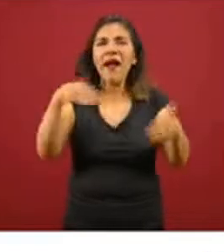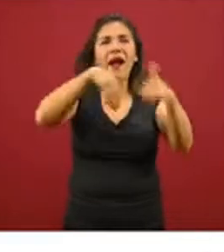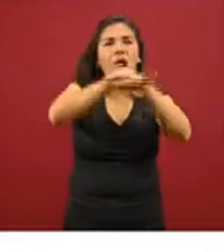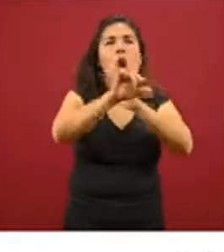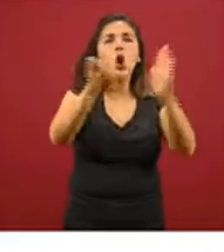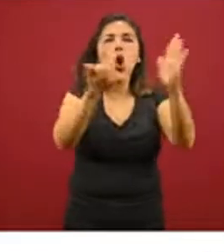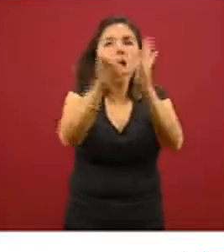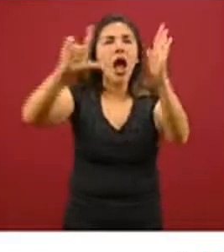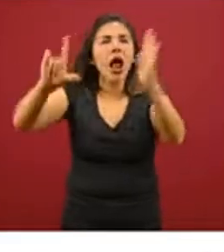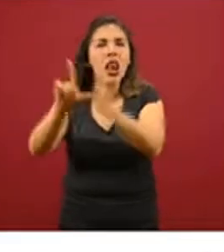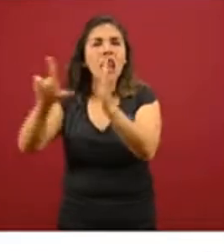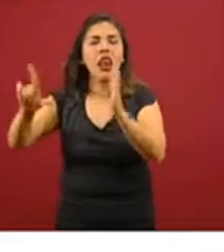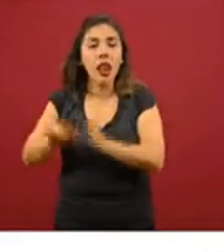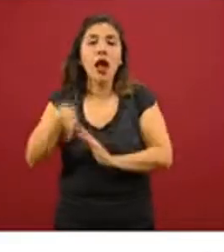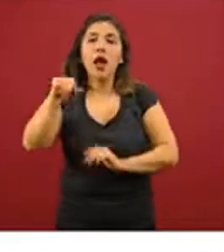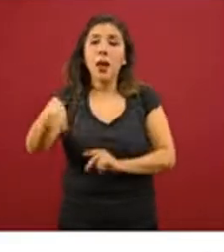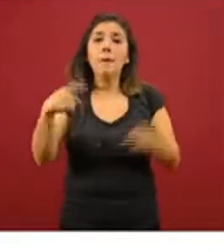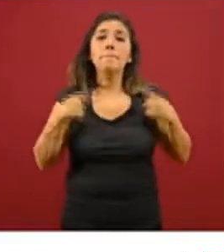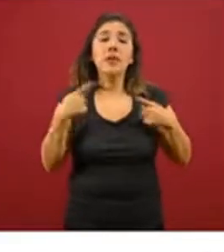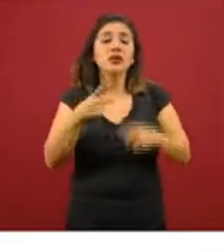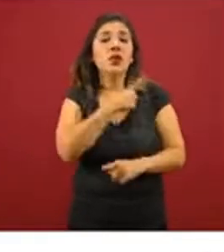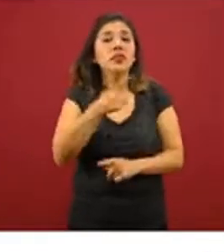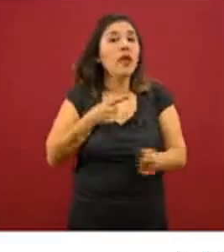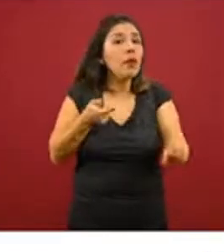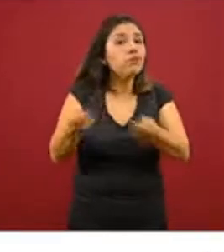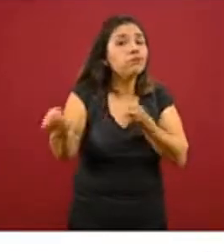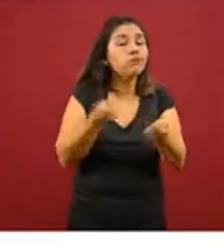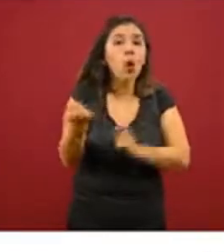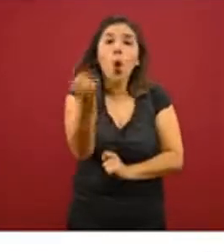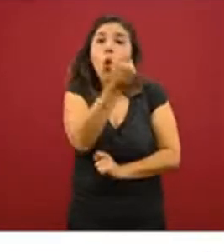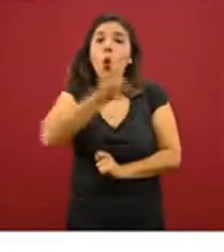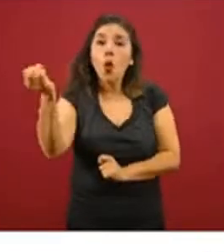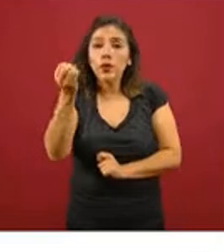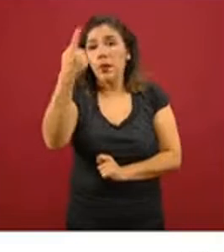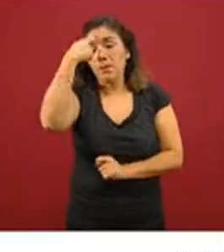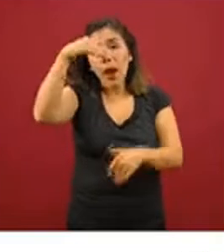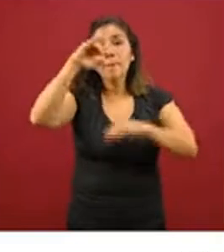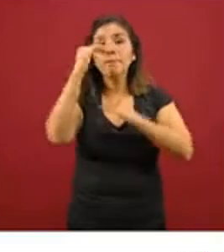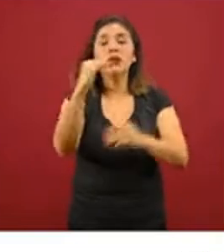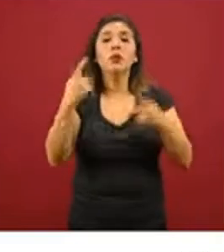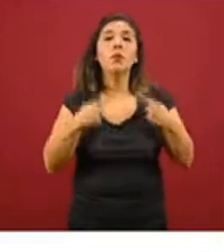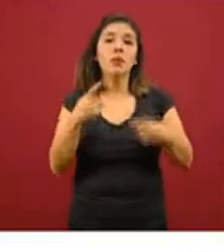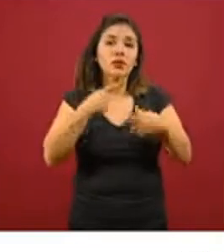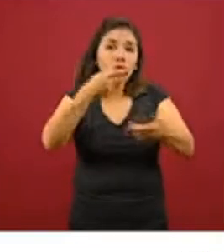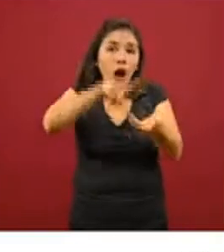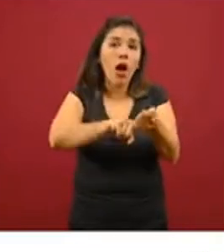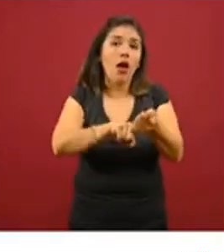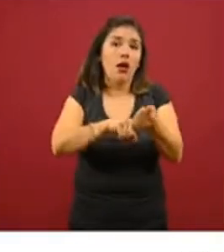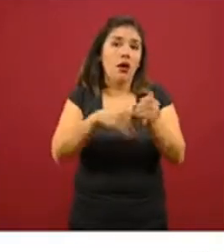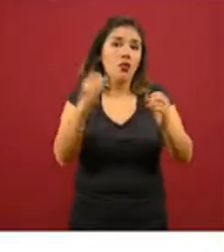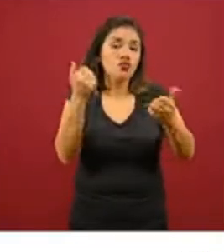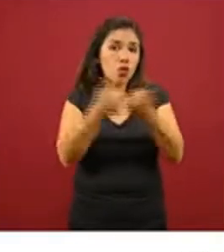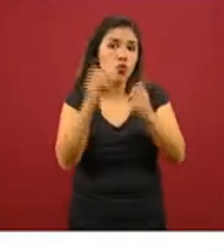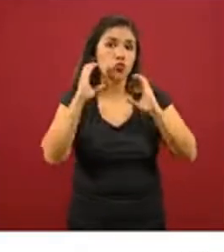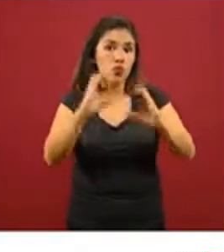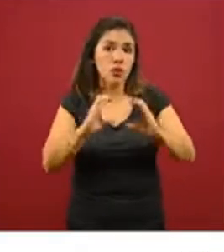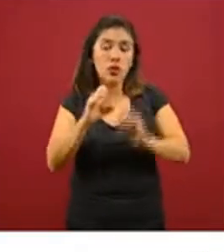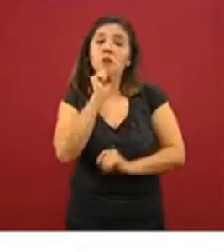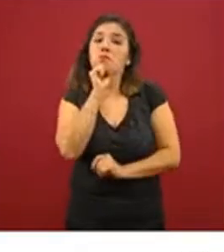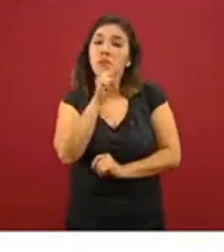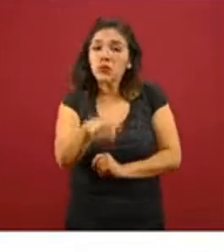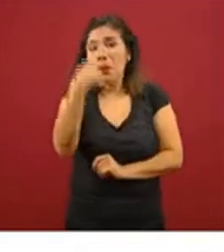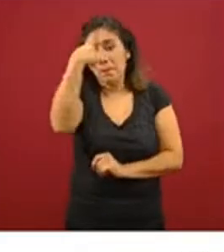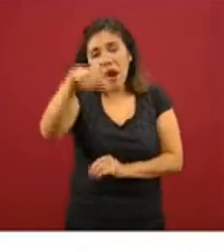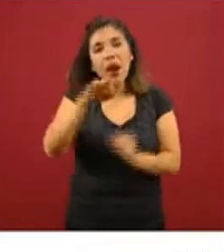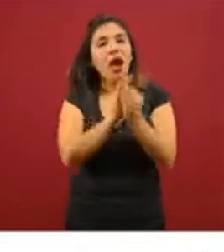ser controlada por los mismos operarios, tanto del centro comercial como de las tiendas que están al interior, y el objetivo es el mismo,